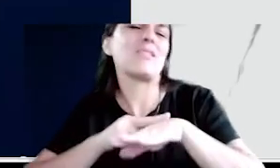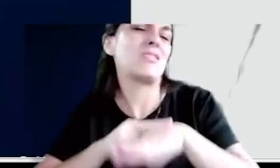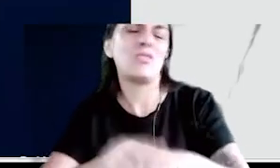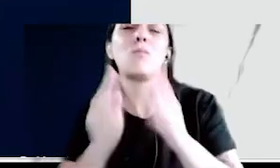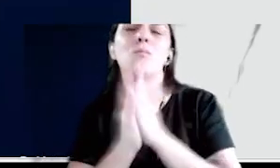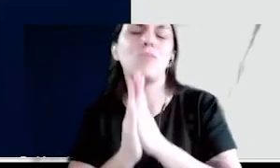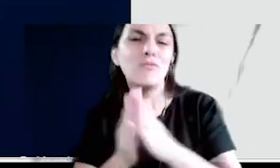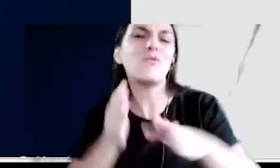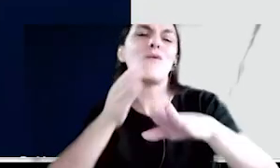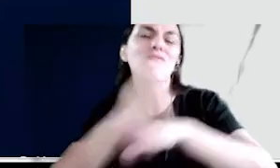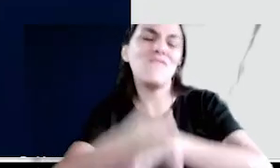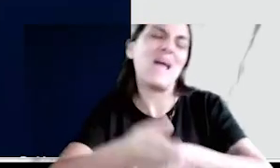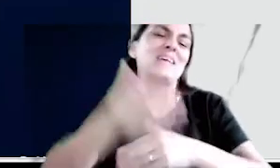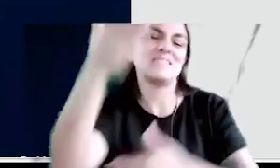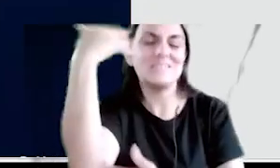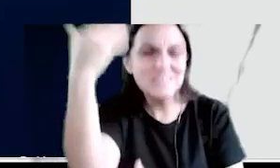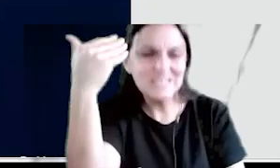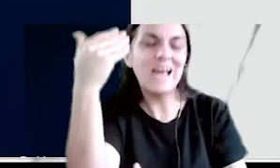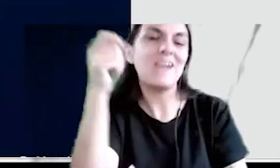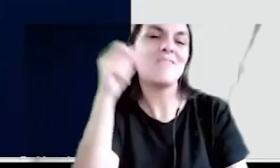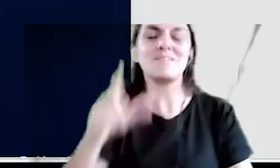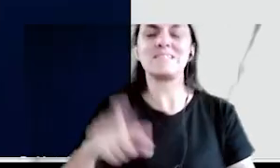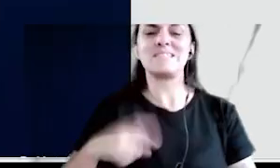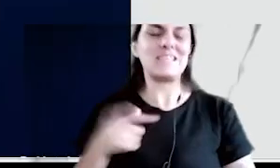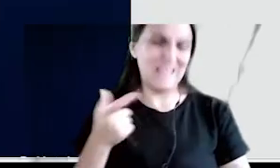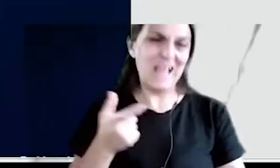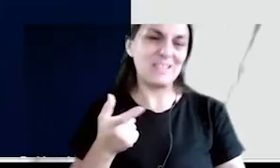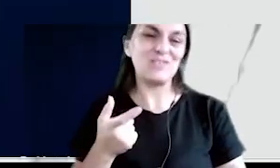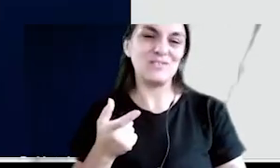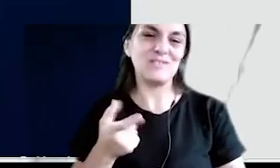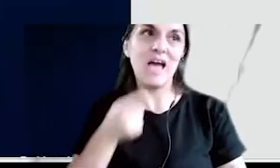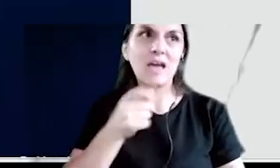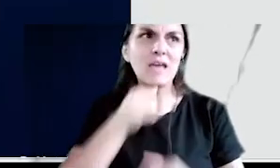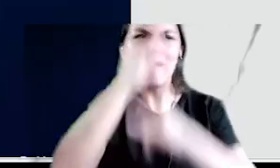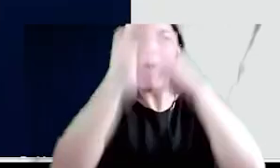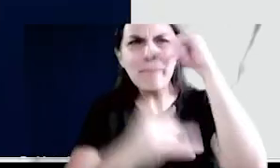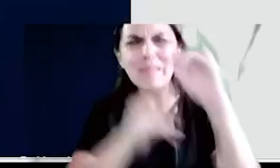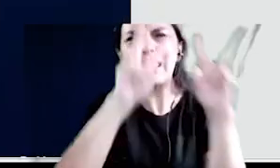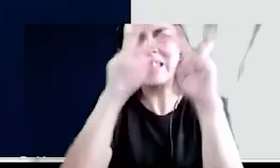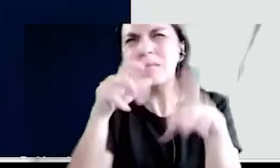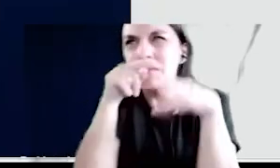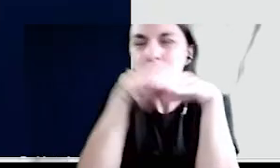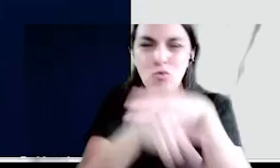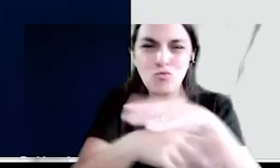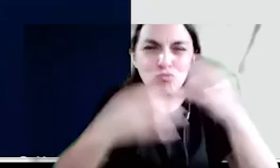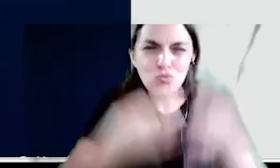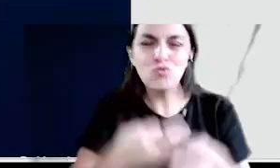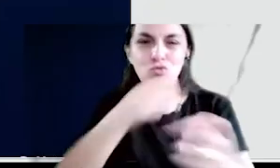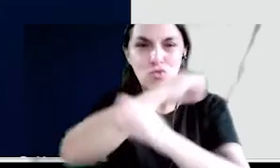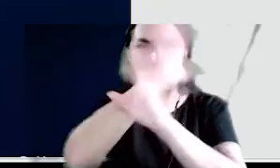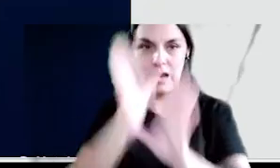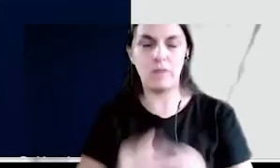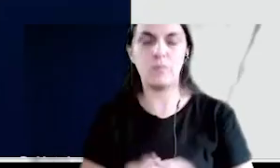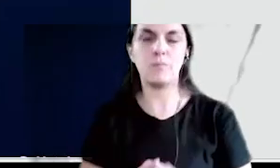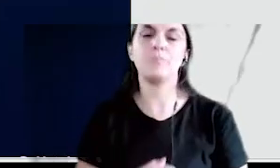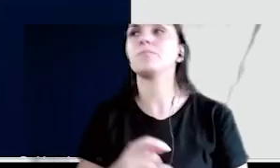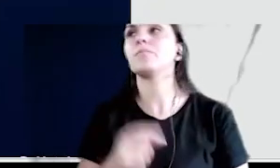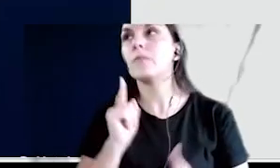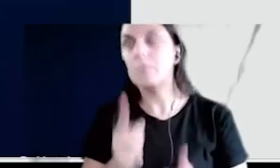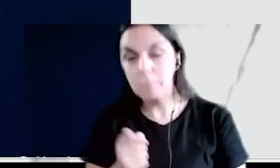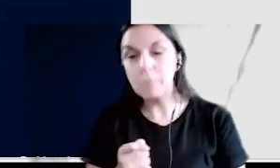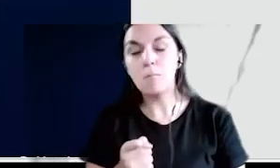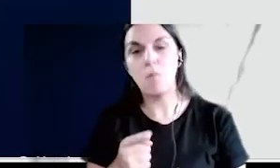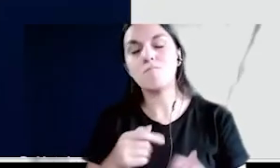de prejubilables que hace el sindicato, porque ahí les explican bien este tema. Cuando uno cesa una